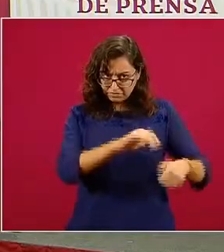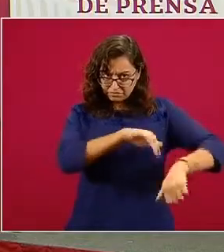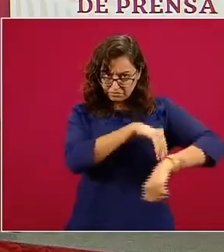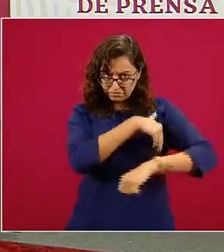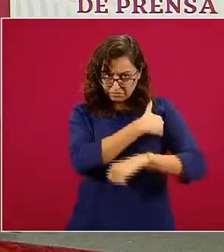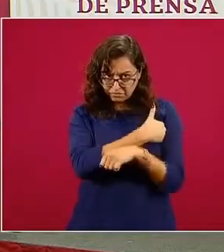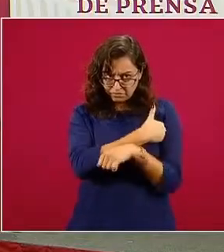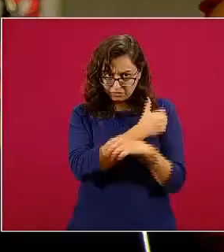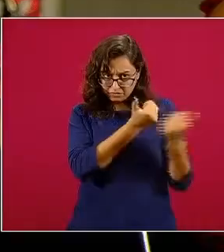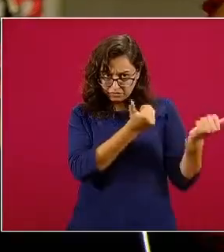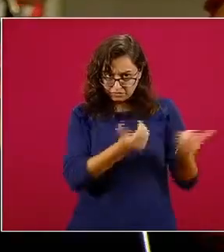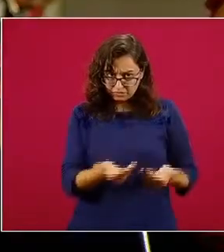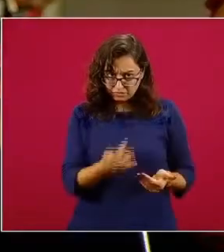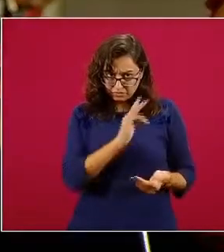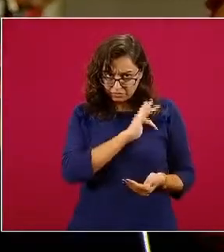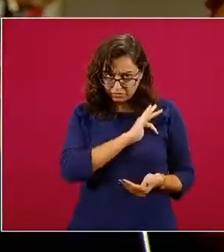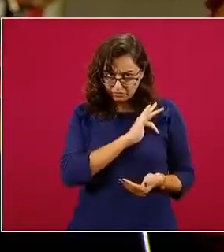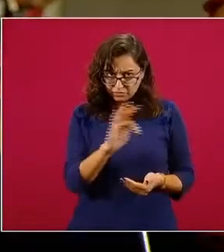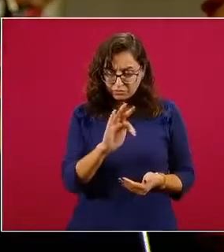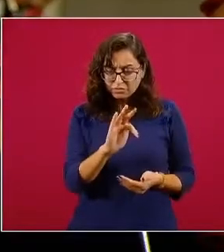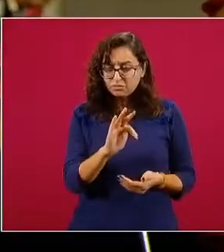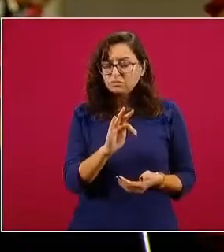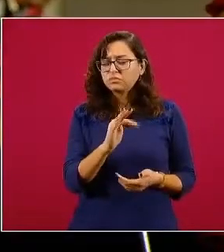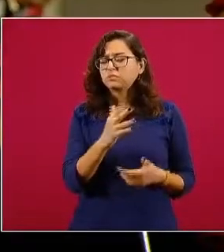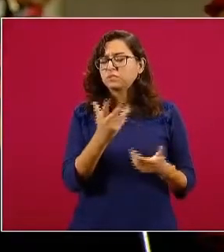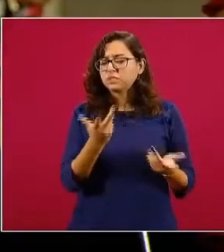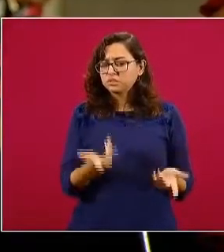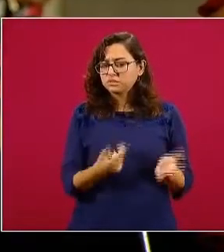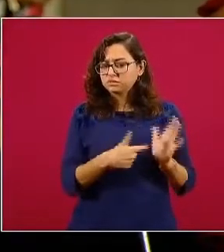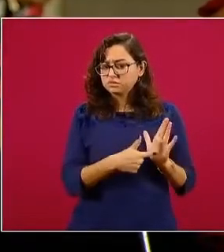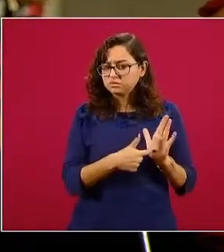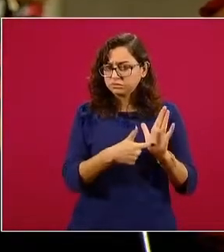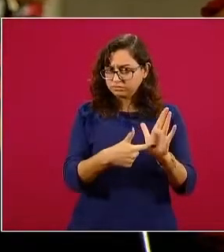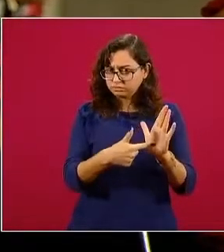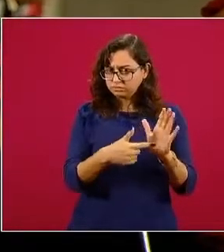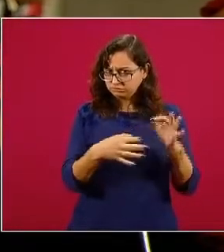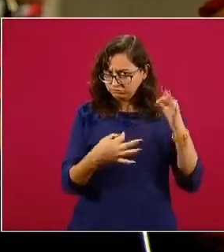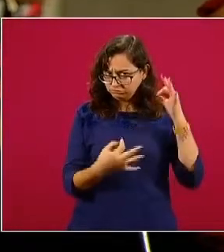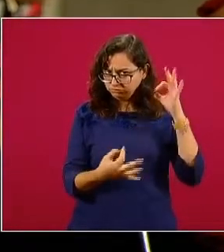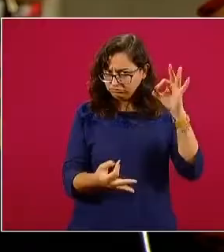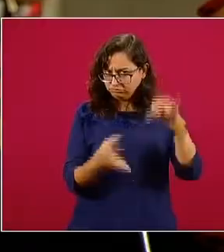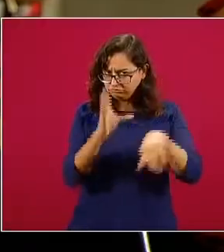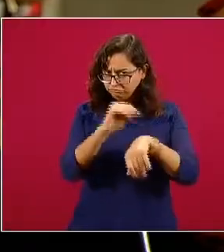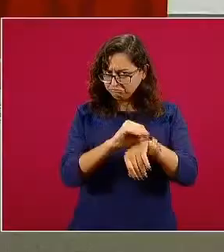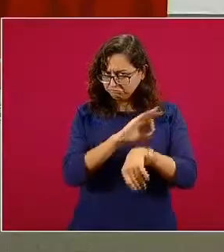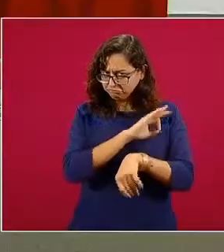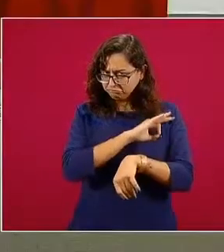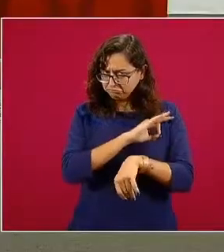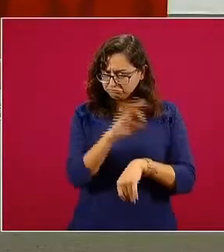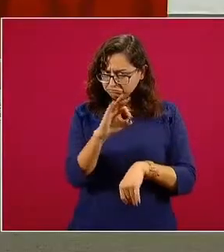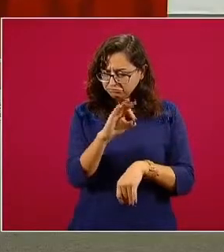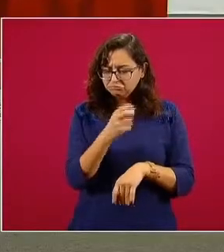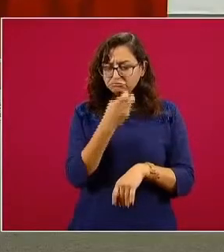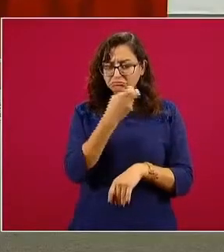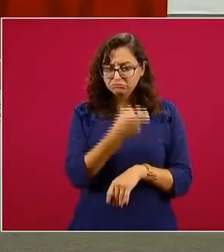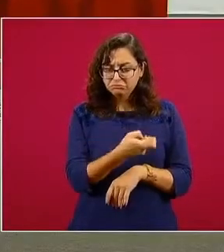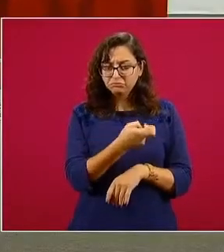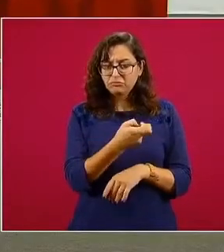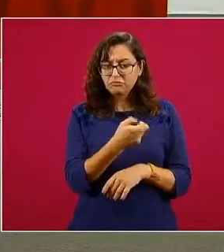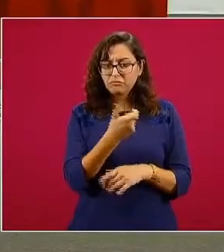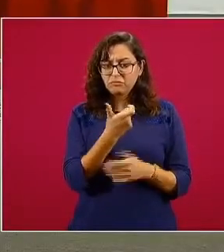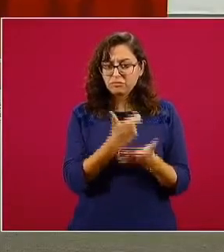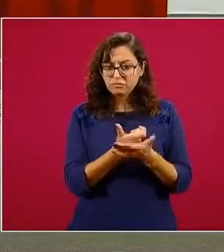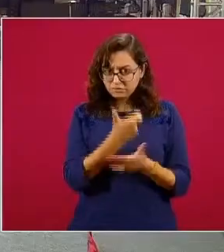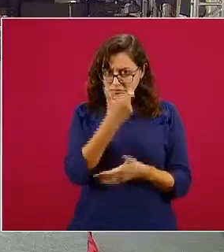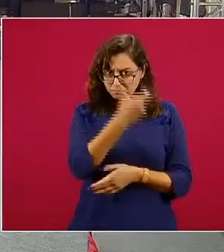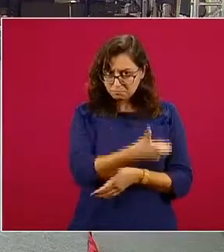medicamentos oncológicos de alta especialidad, y de ser así se pueden exhibir estos registros. También estos medicamentos ya estaban pagados por el